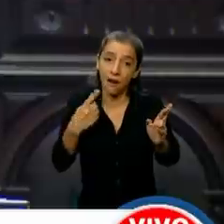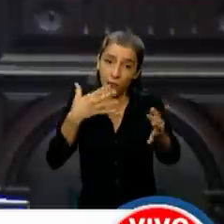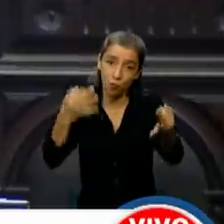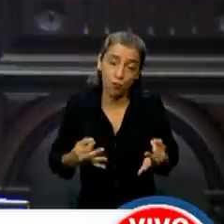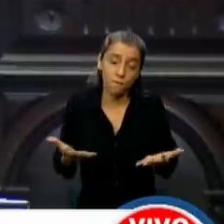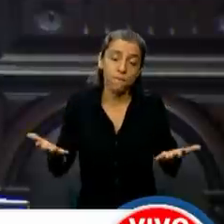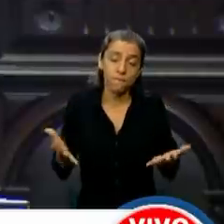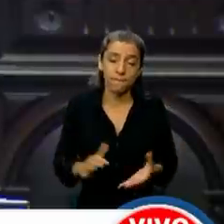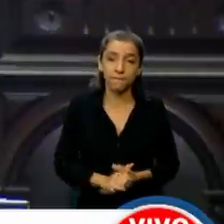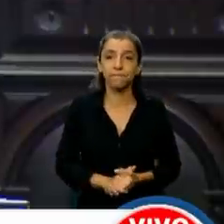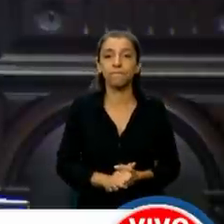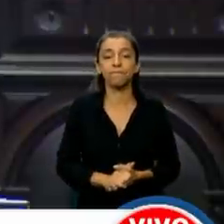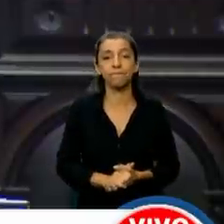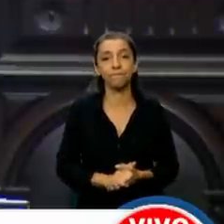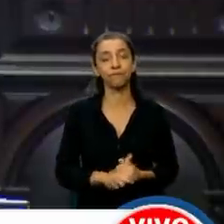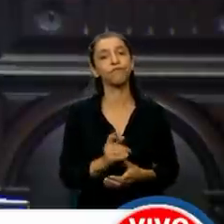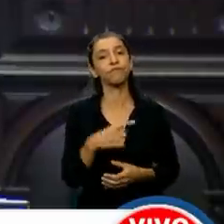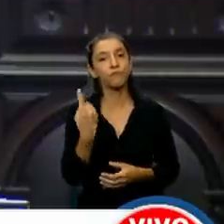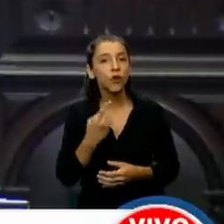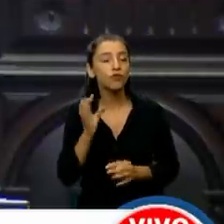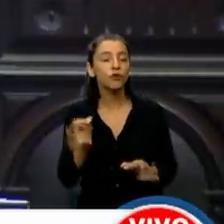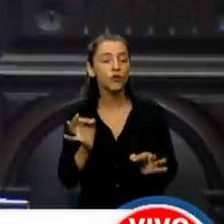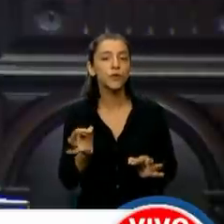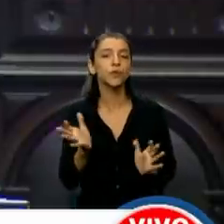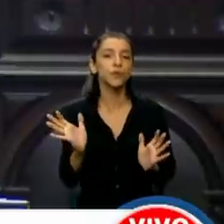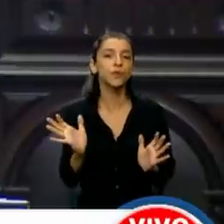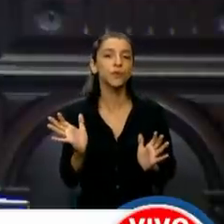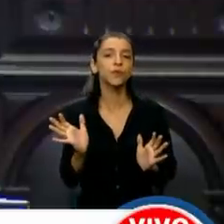y sabemos que es mucho mejor